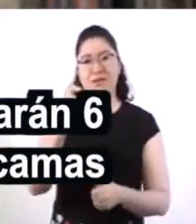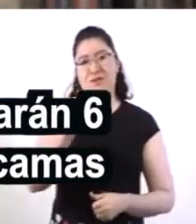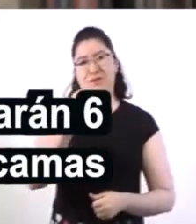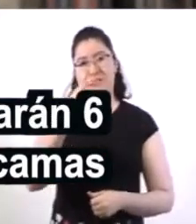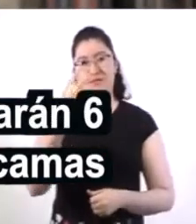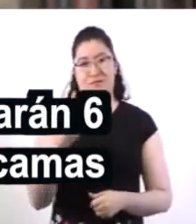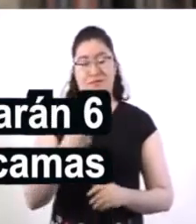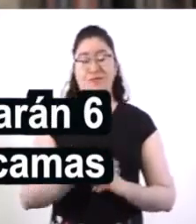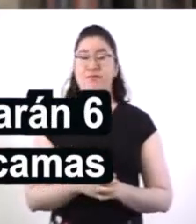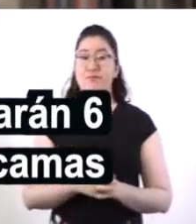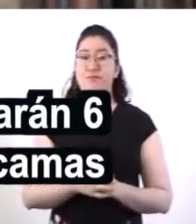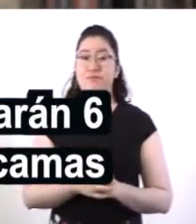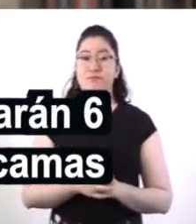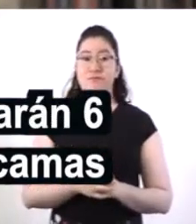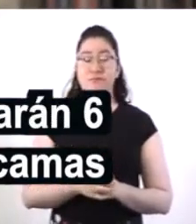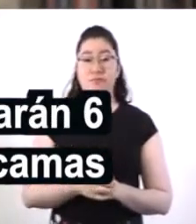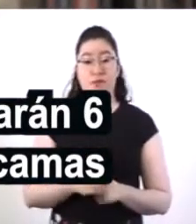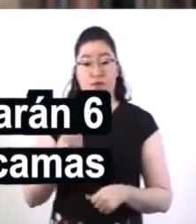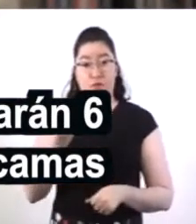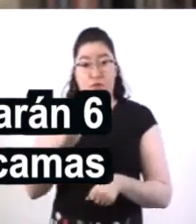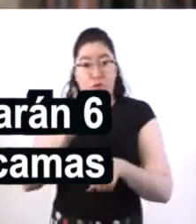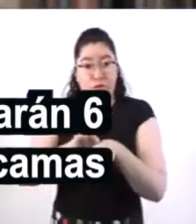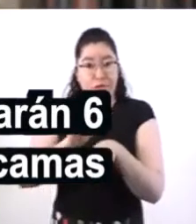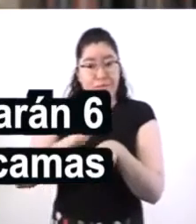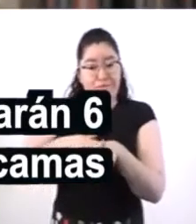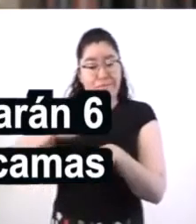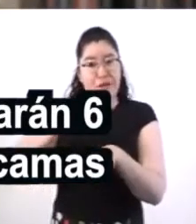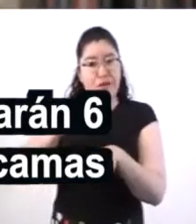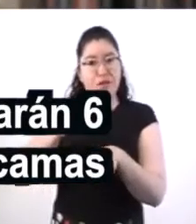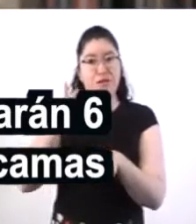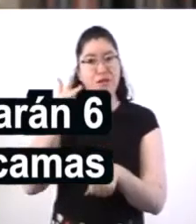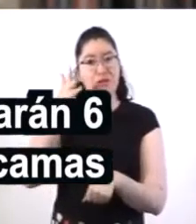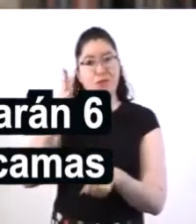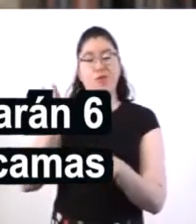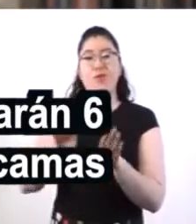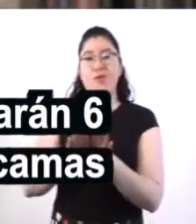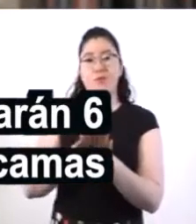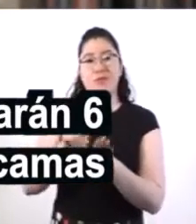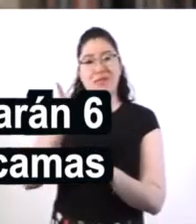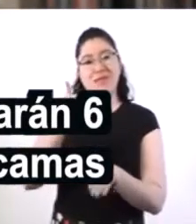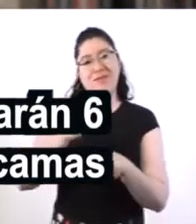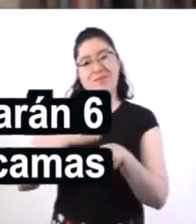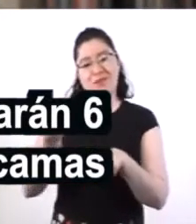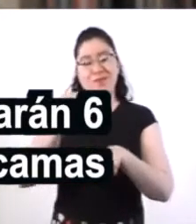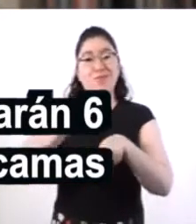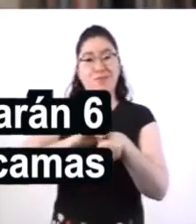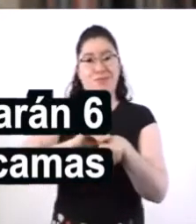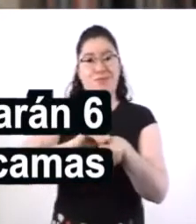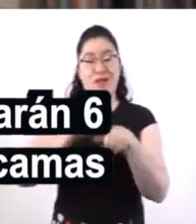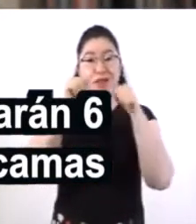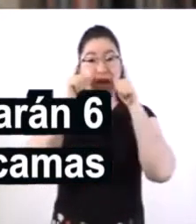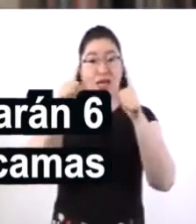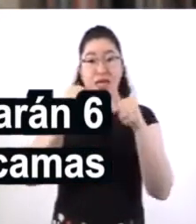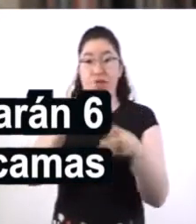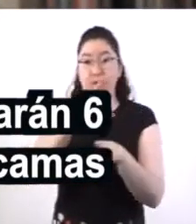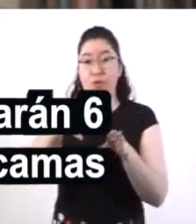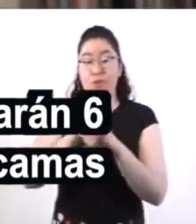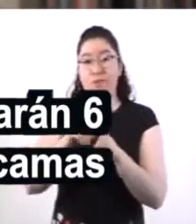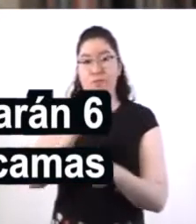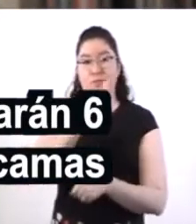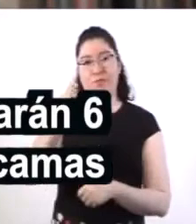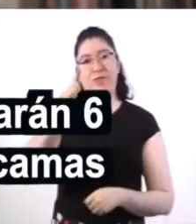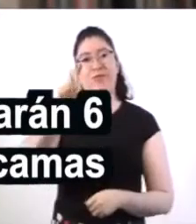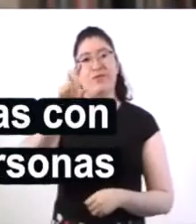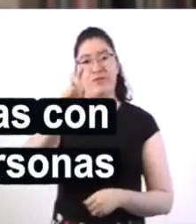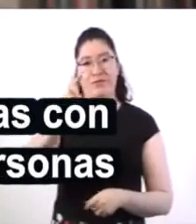camas con intubación. En 2 días más, funcionarán 6 hospitales más, con una atención de